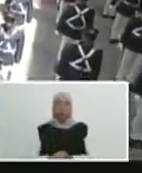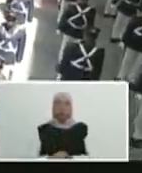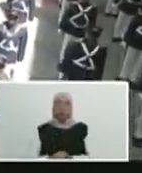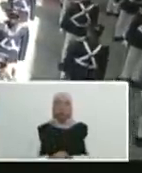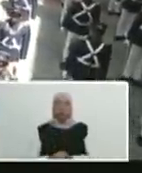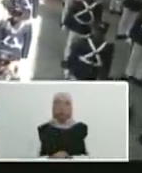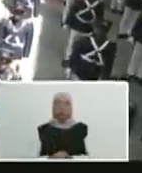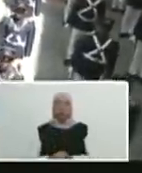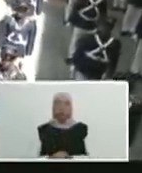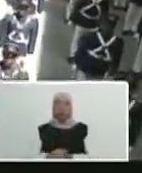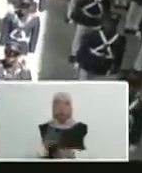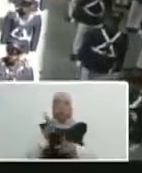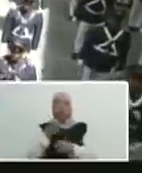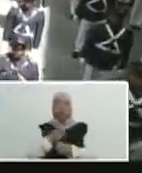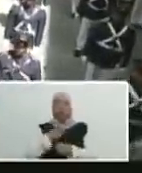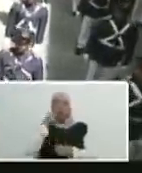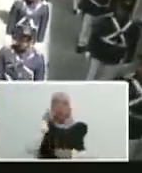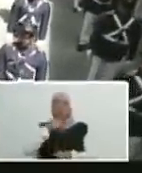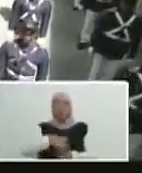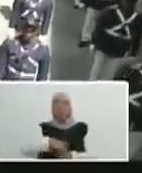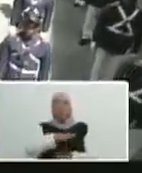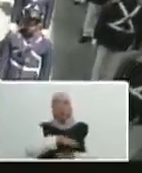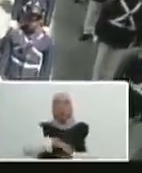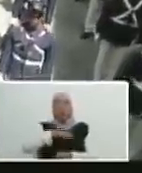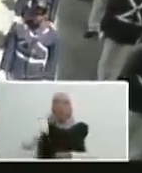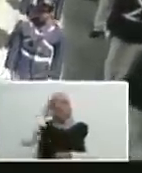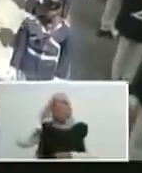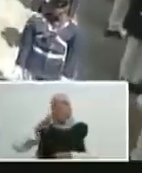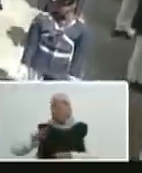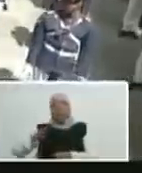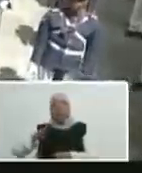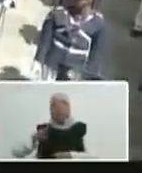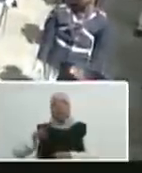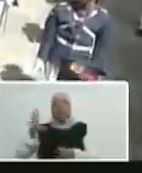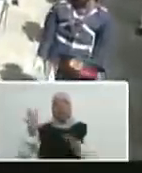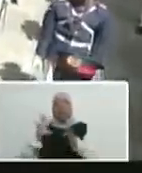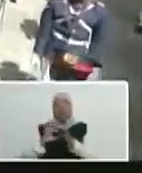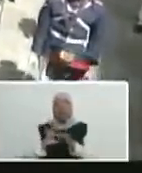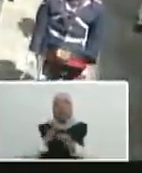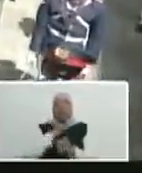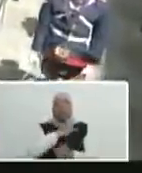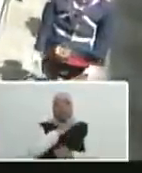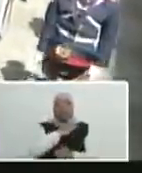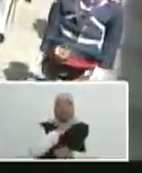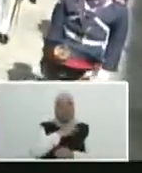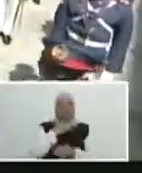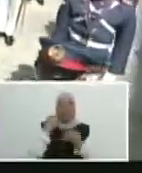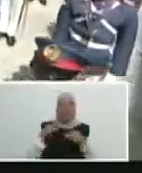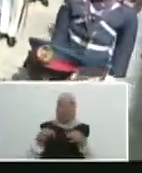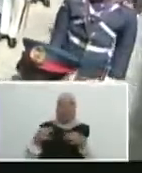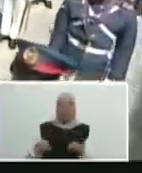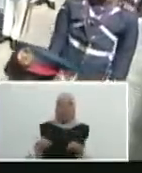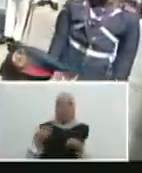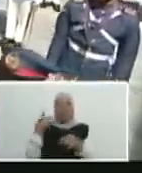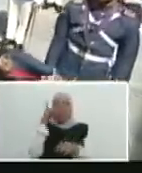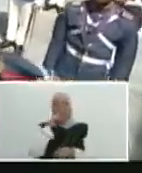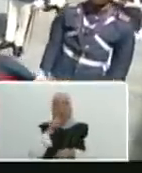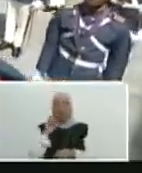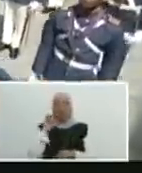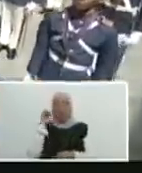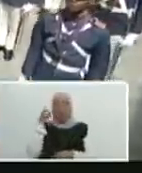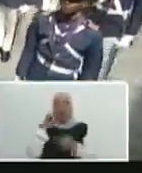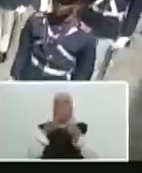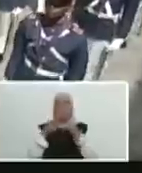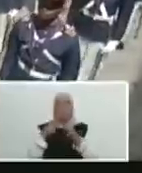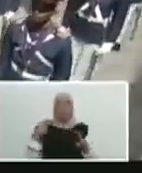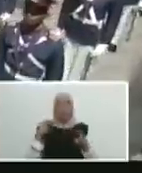Confío también en el pueblo y en la Fuerza Armada Nacional Bolivariana, en la unión cívico-militar perfecta para transitar los años por venir en paz,